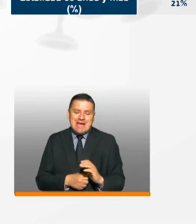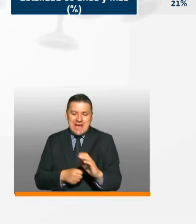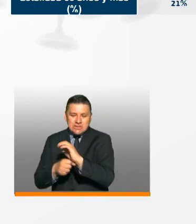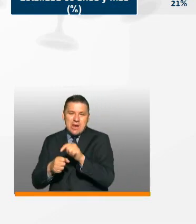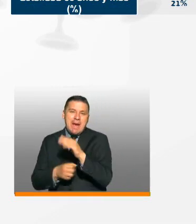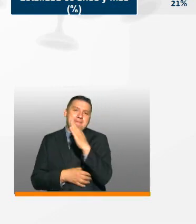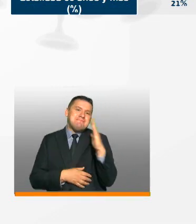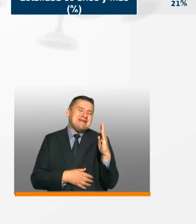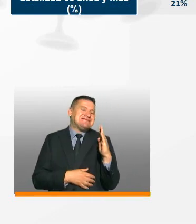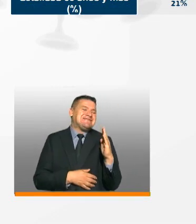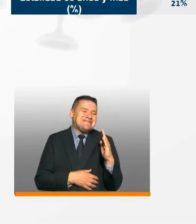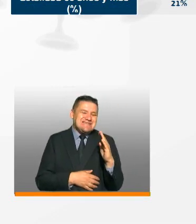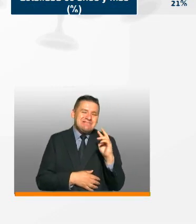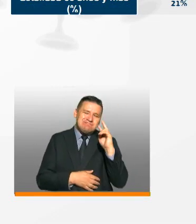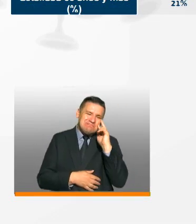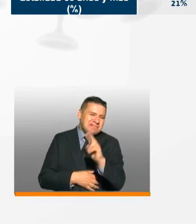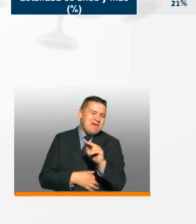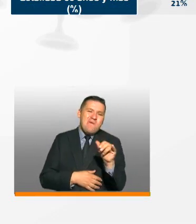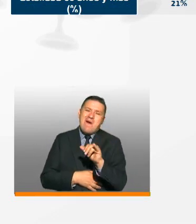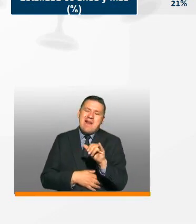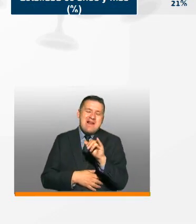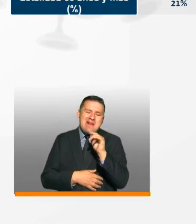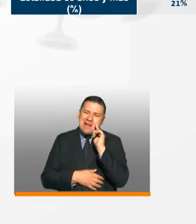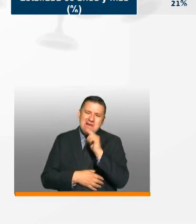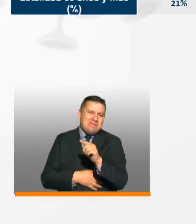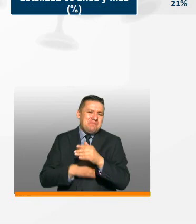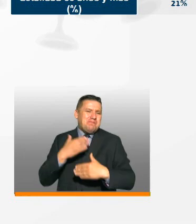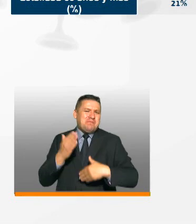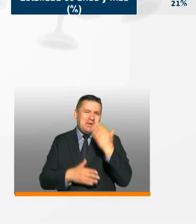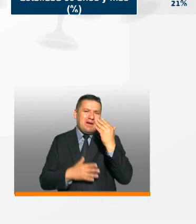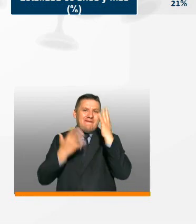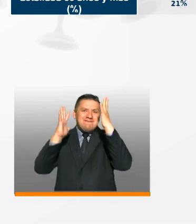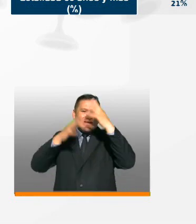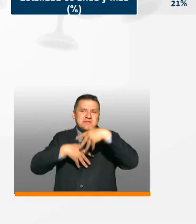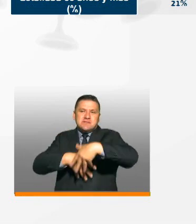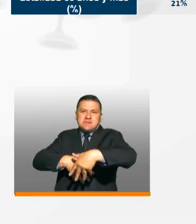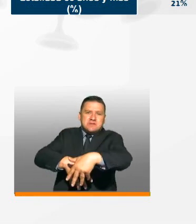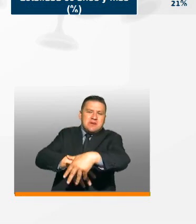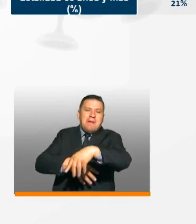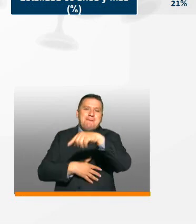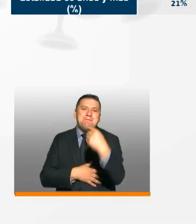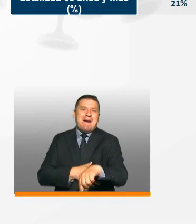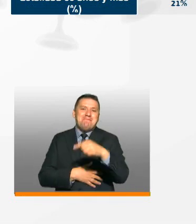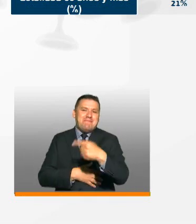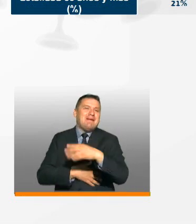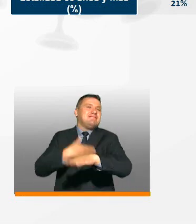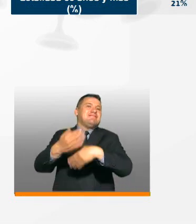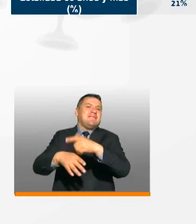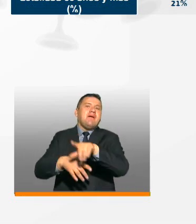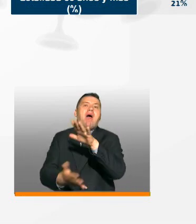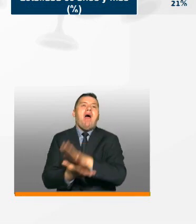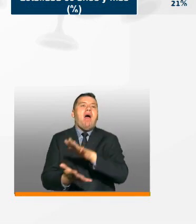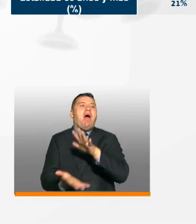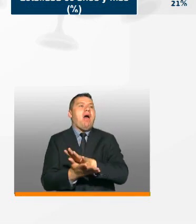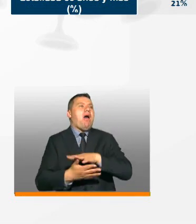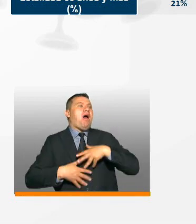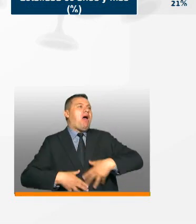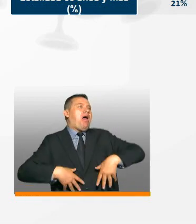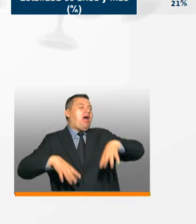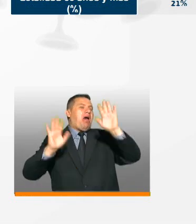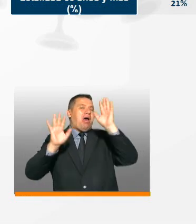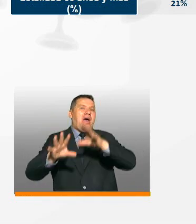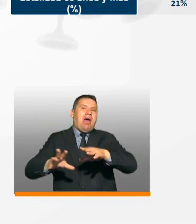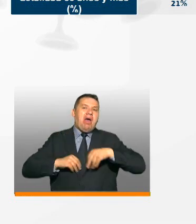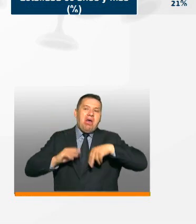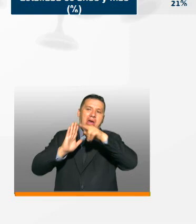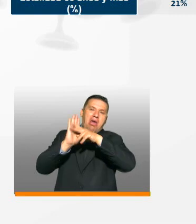Barranquilla venimos inicialmente igual, generado en un inicio con carnaval y luego por muchas actividades de relajamiento y de no adherencia